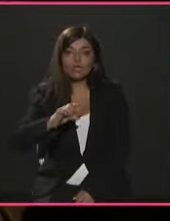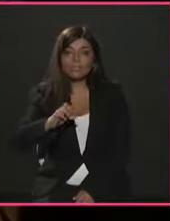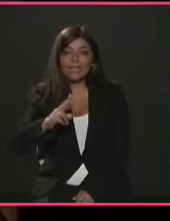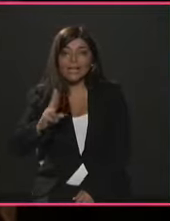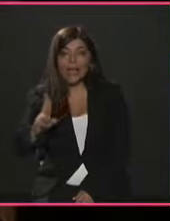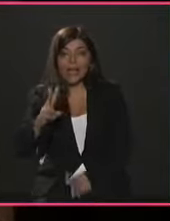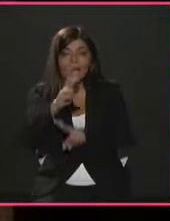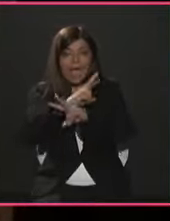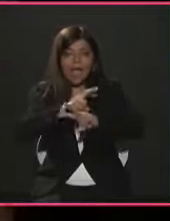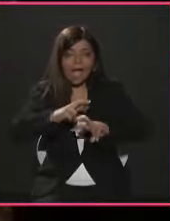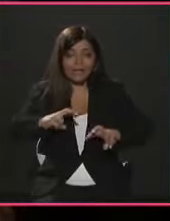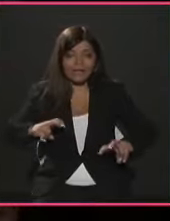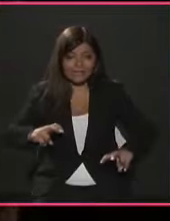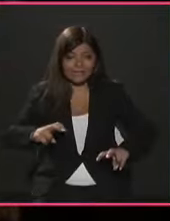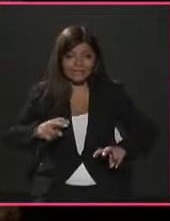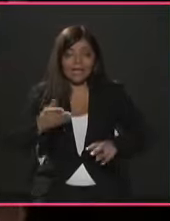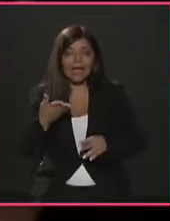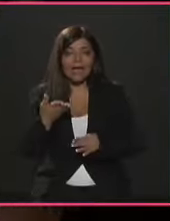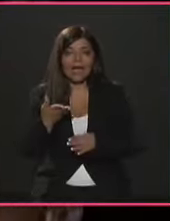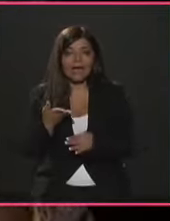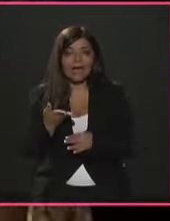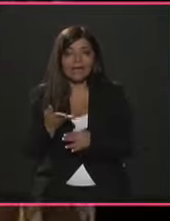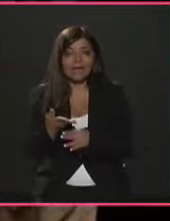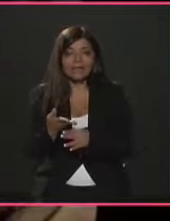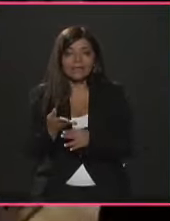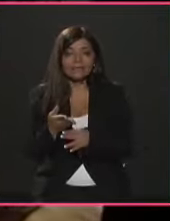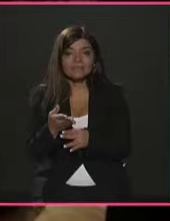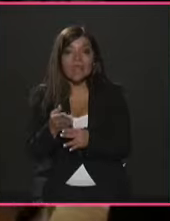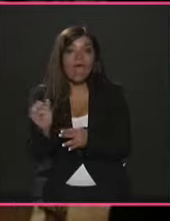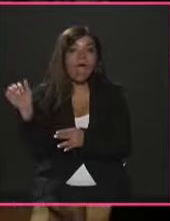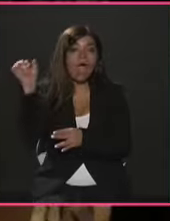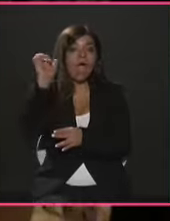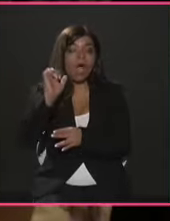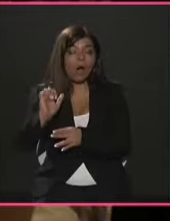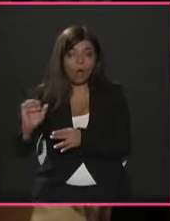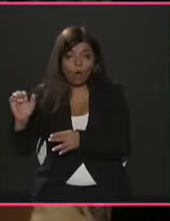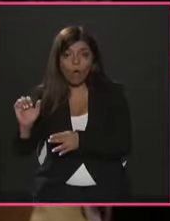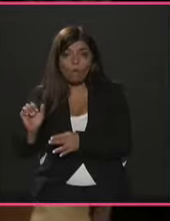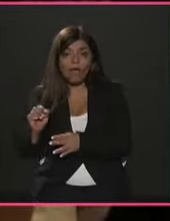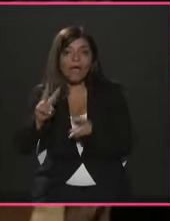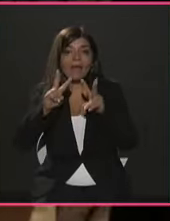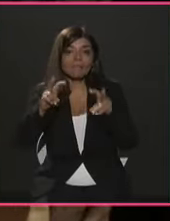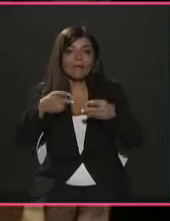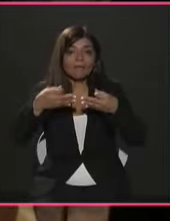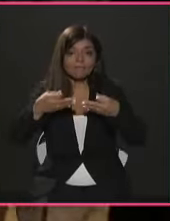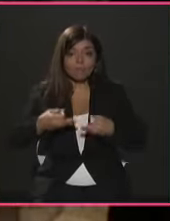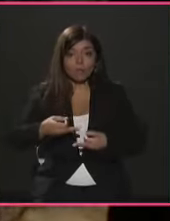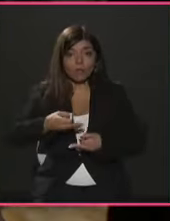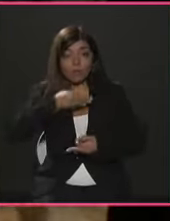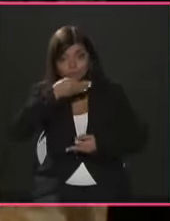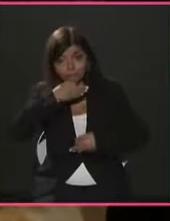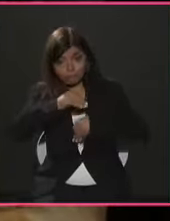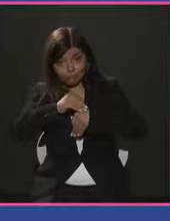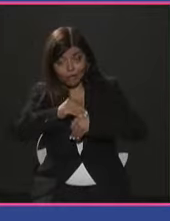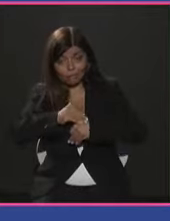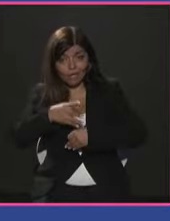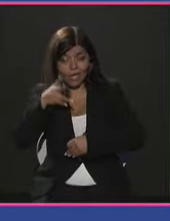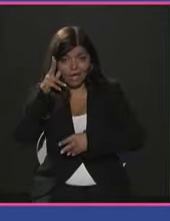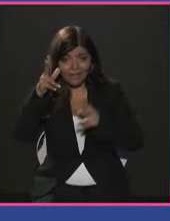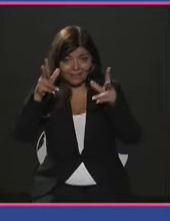analista de la Unión Europea en seguridad nos dejó un mensaje